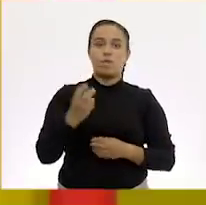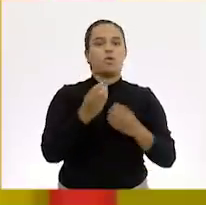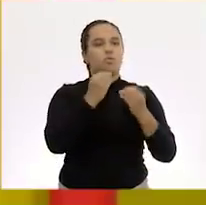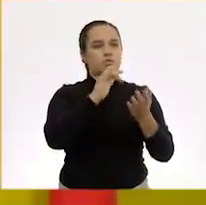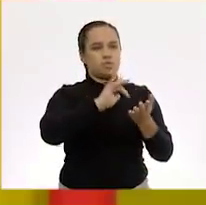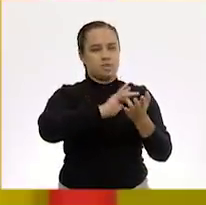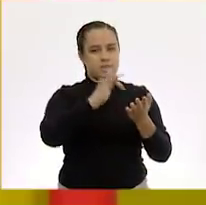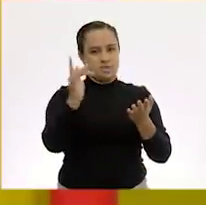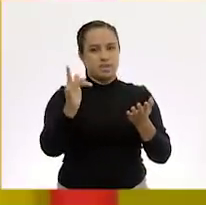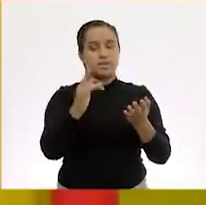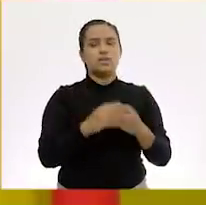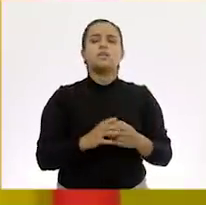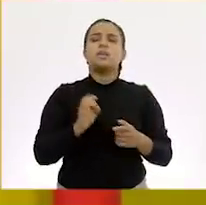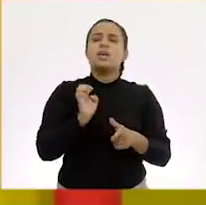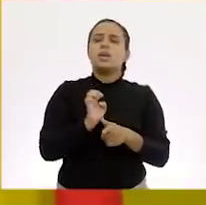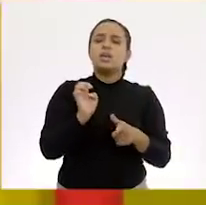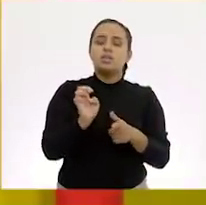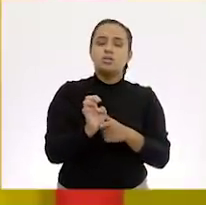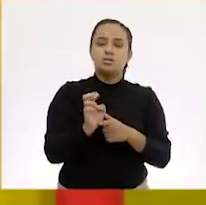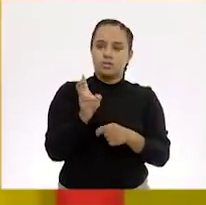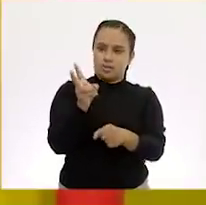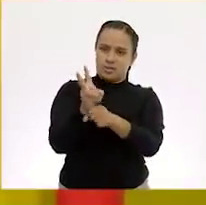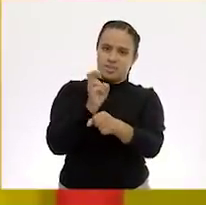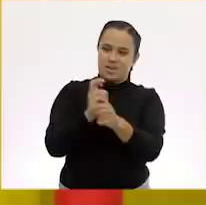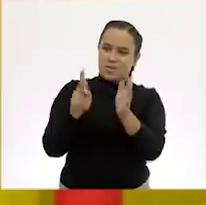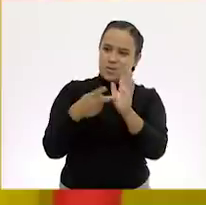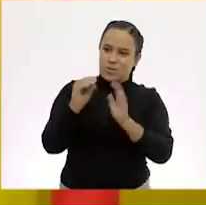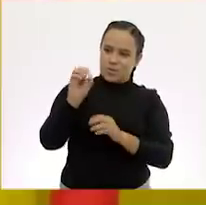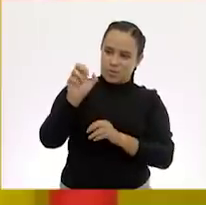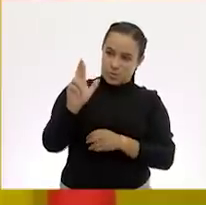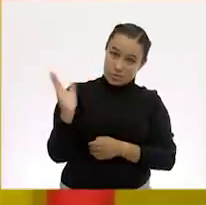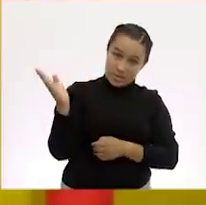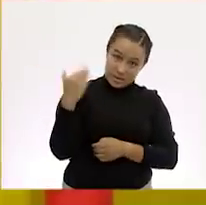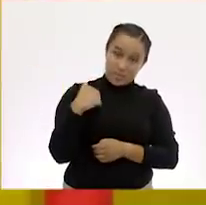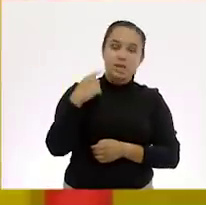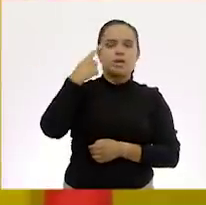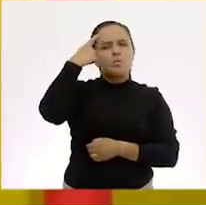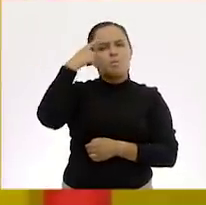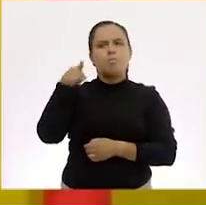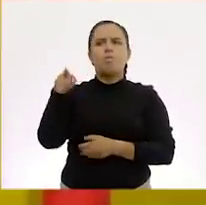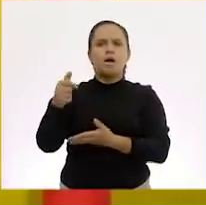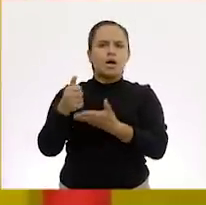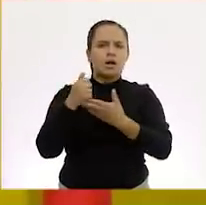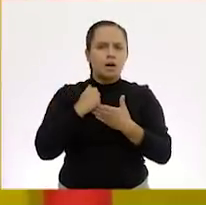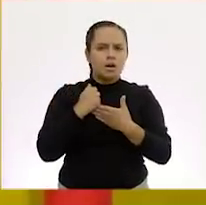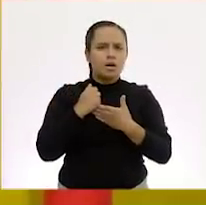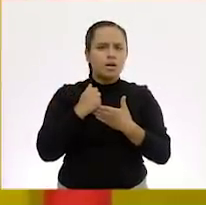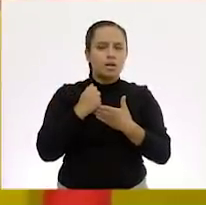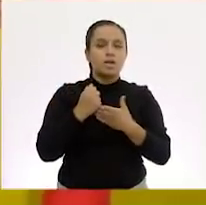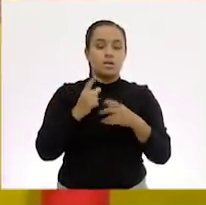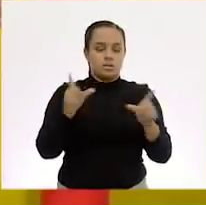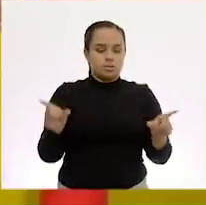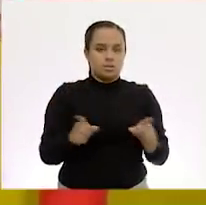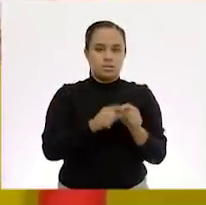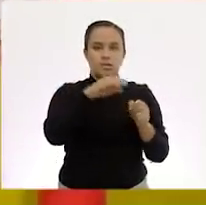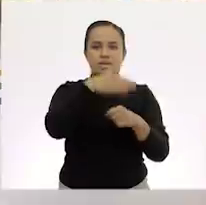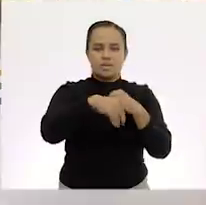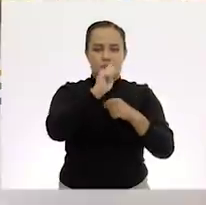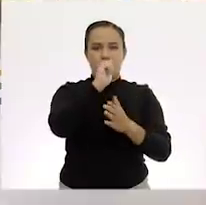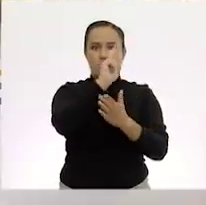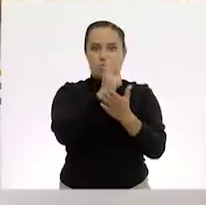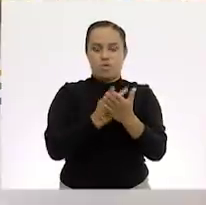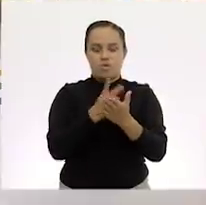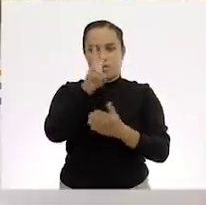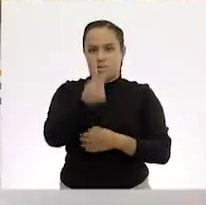gustaría que Gracias a ti. entonces pudiéramos invitar otra vez a Óscar para que nos ayude a concluir con este programa que